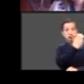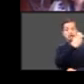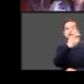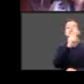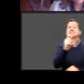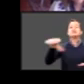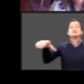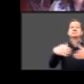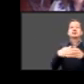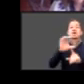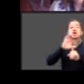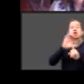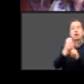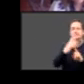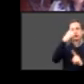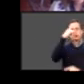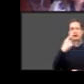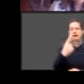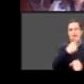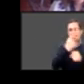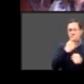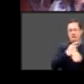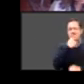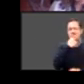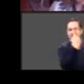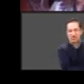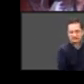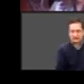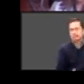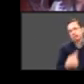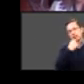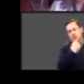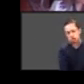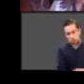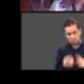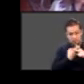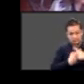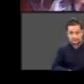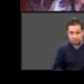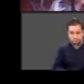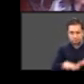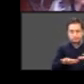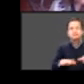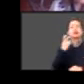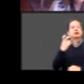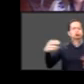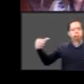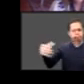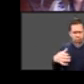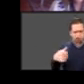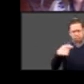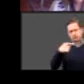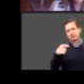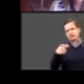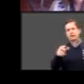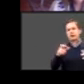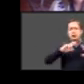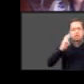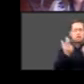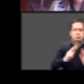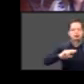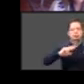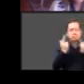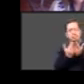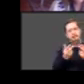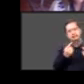Infancia del Sistema Nacional de tal manera que se han podido desarrollar intensas mesas de trabajo en donde se han alcanzado